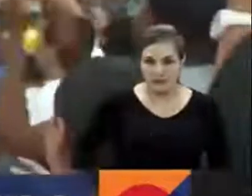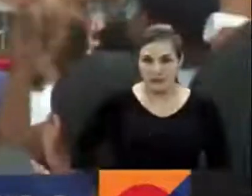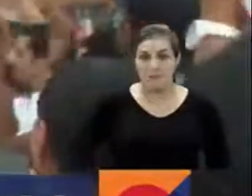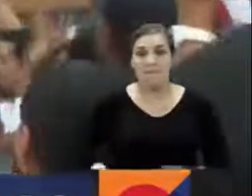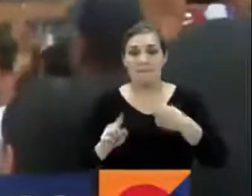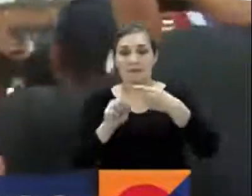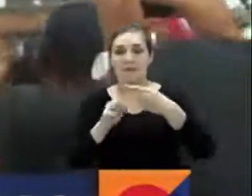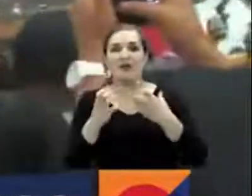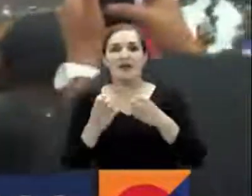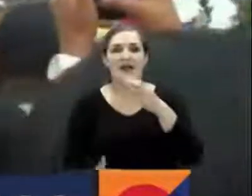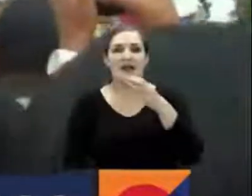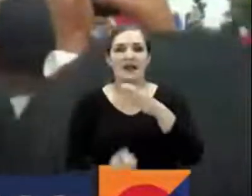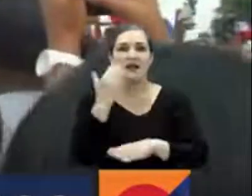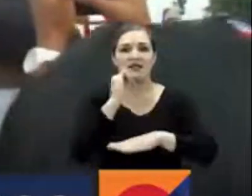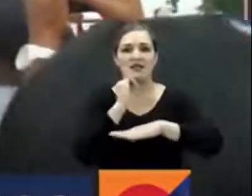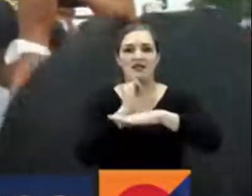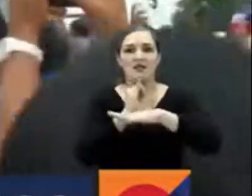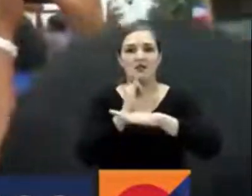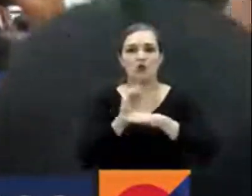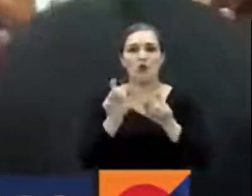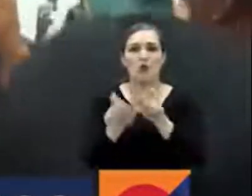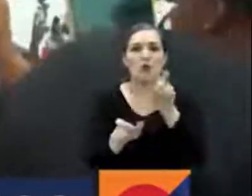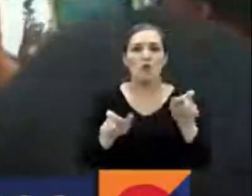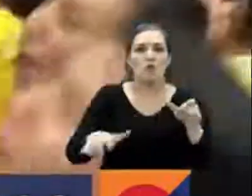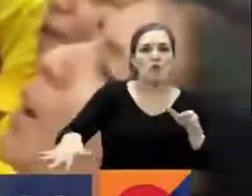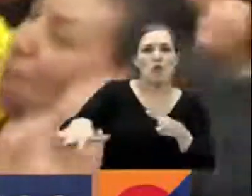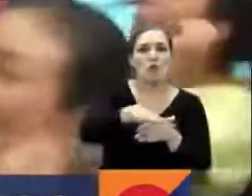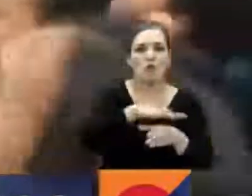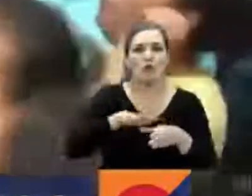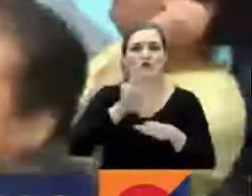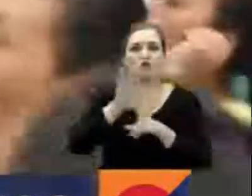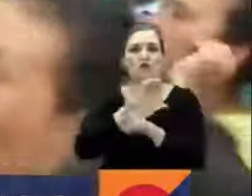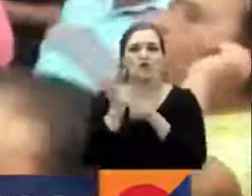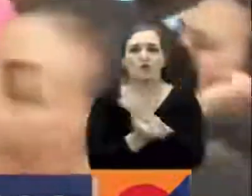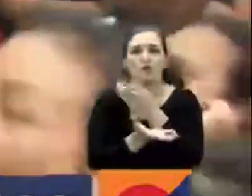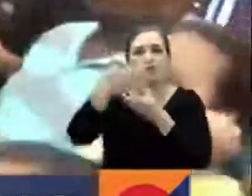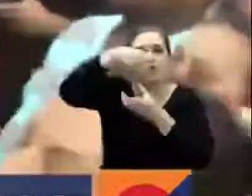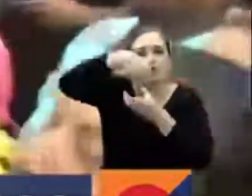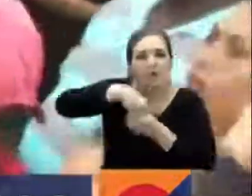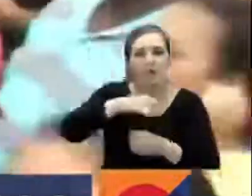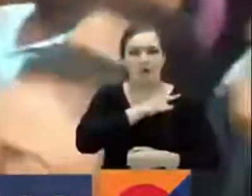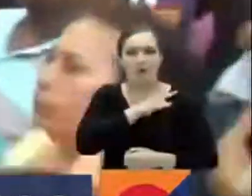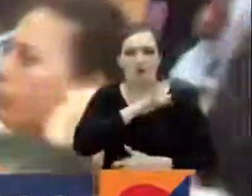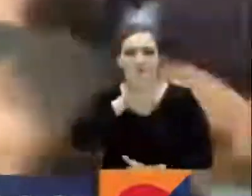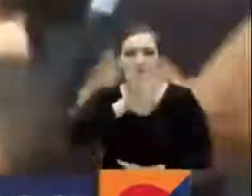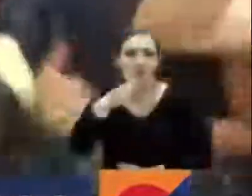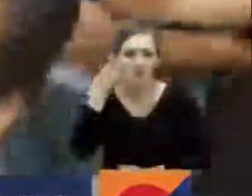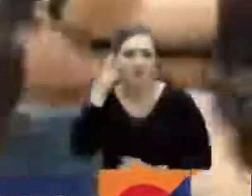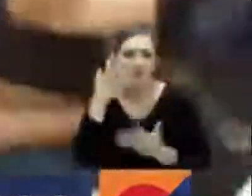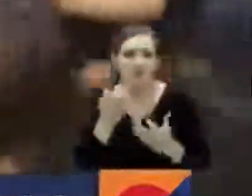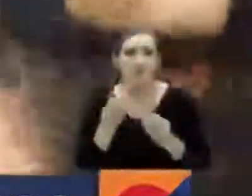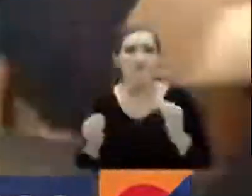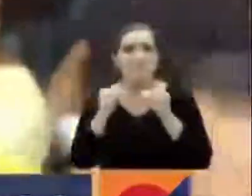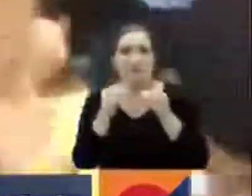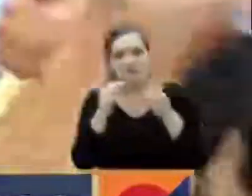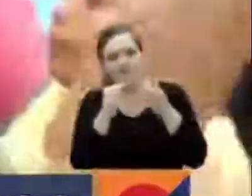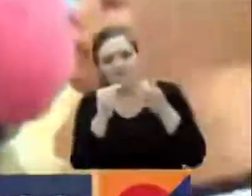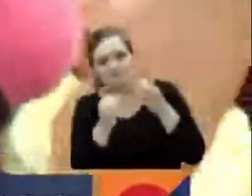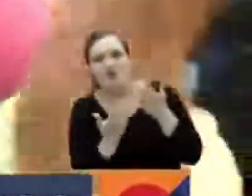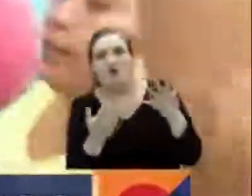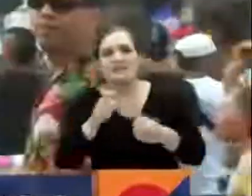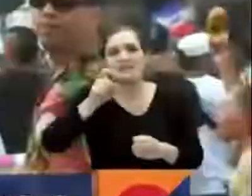Instituto Popular de Cultura en una universidad pública. También se refirió a la necesidad que tiene Cali y algunos municipios del